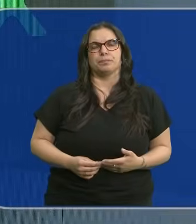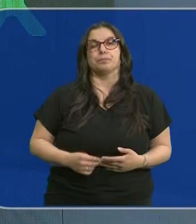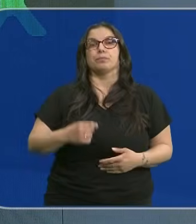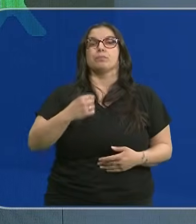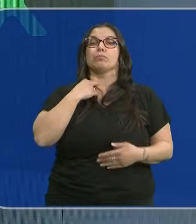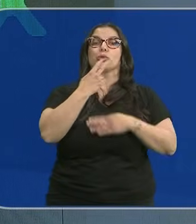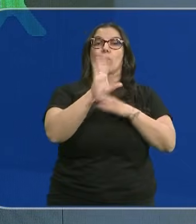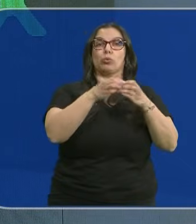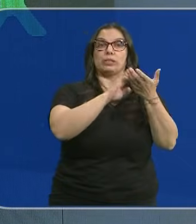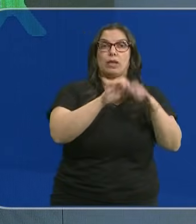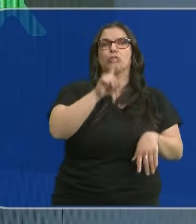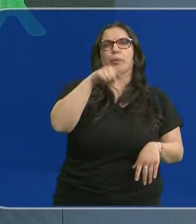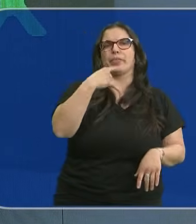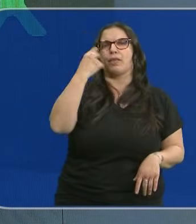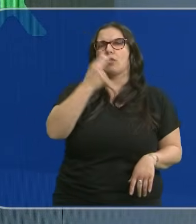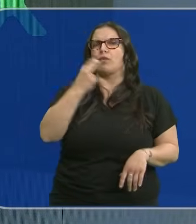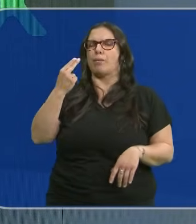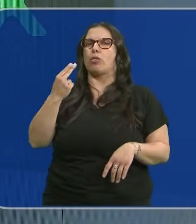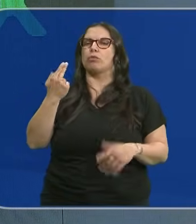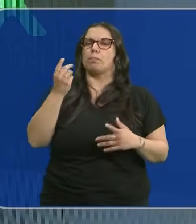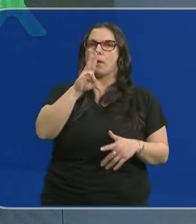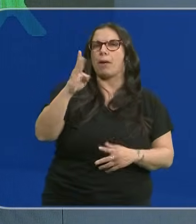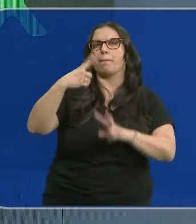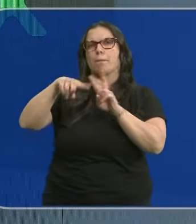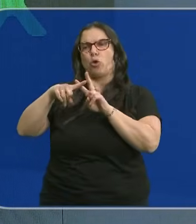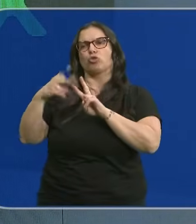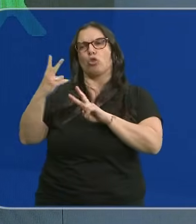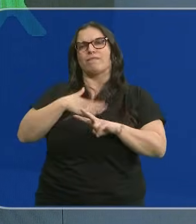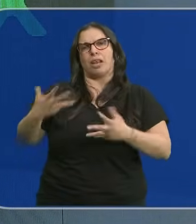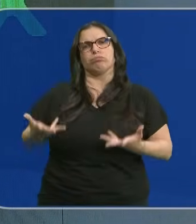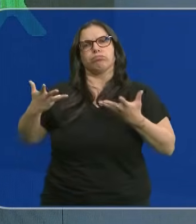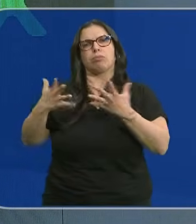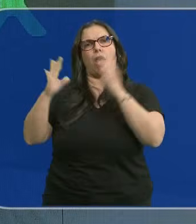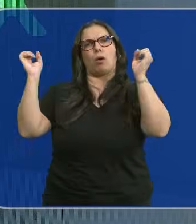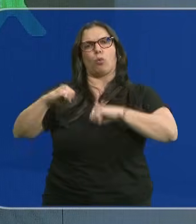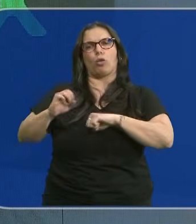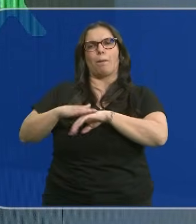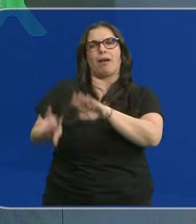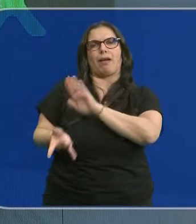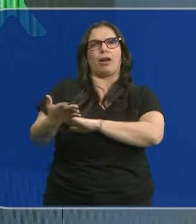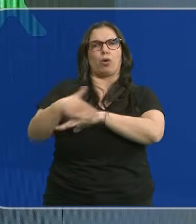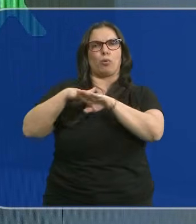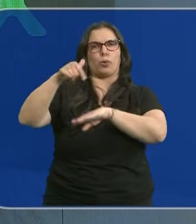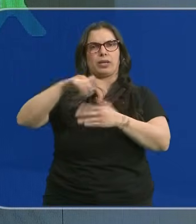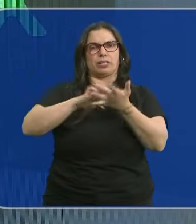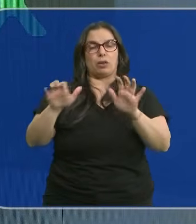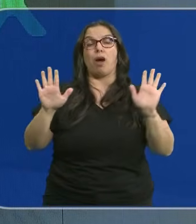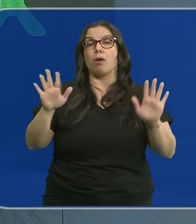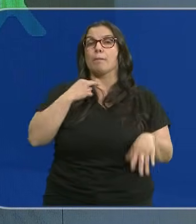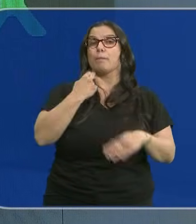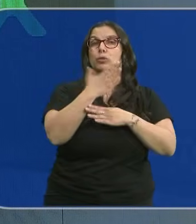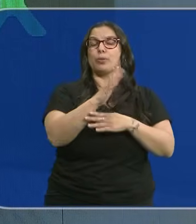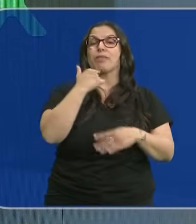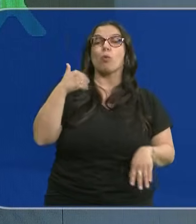Un portavoz de la Junta que también ha confirmado que hay voluntad por parte del PP y de Vox de llegar a un acuerdo para formar gobierno en Castilla y León. Pero Fernández